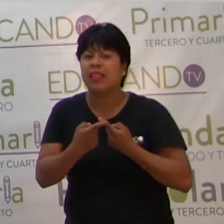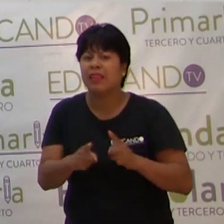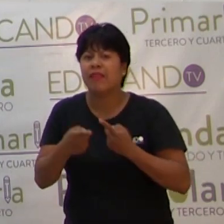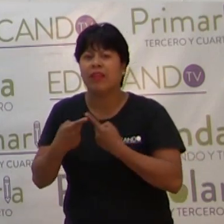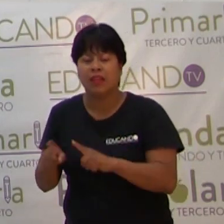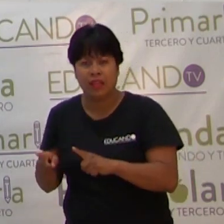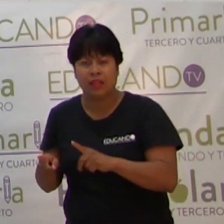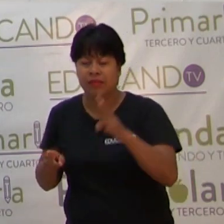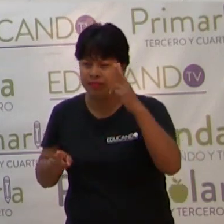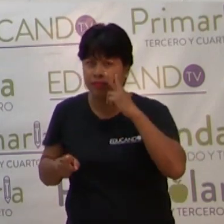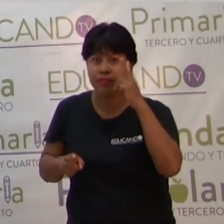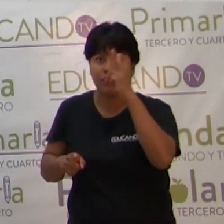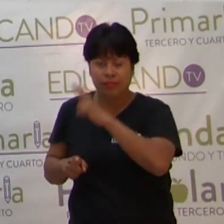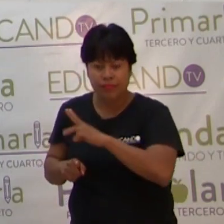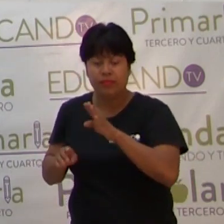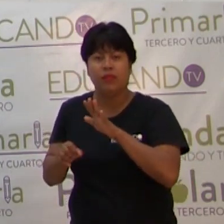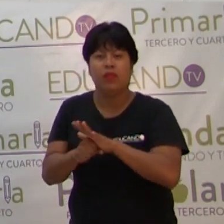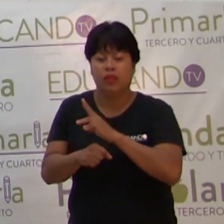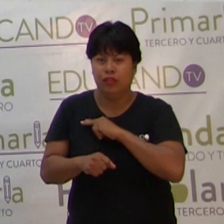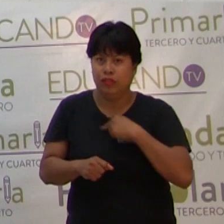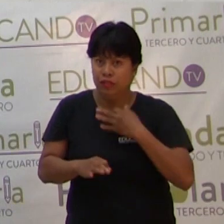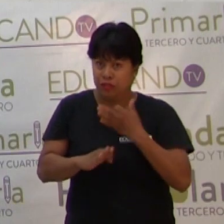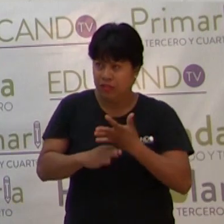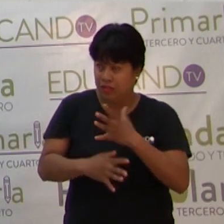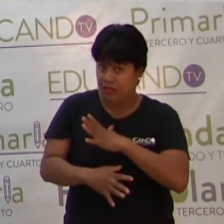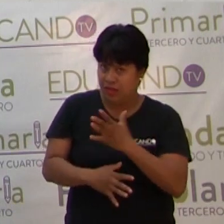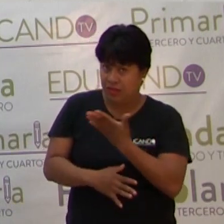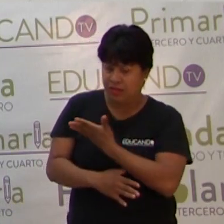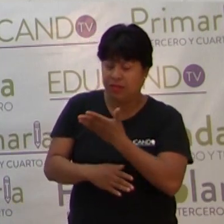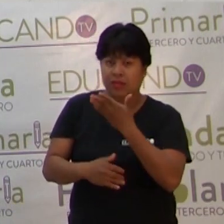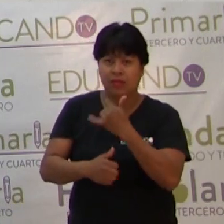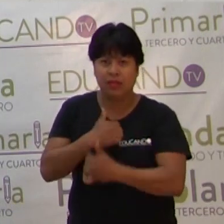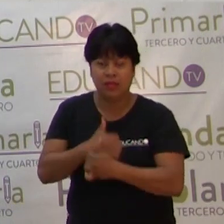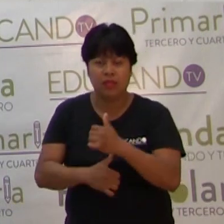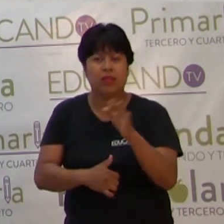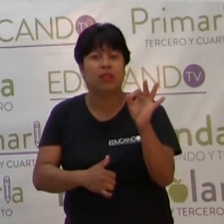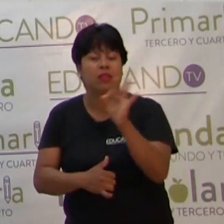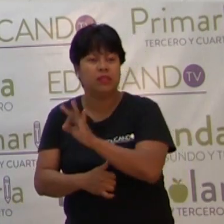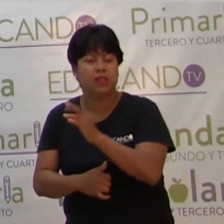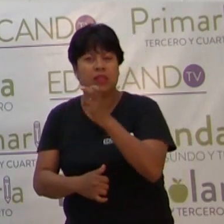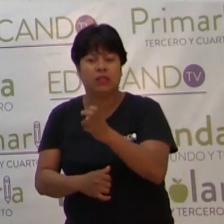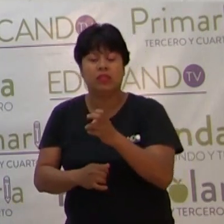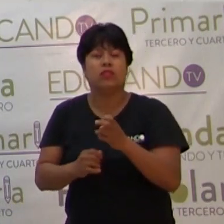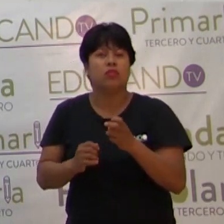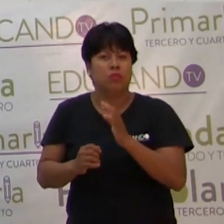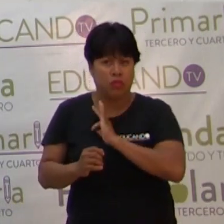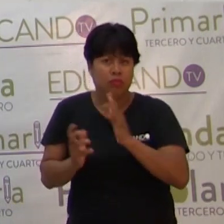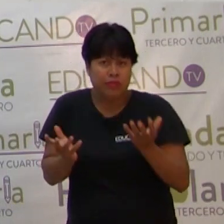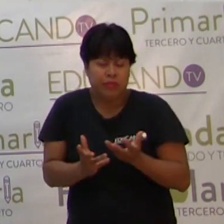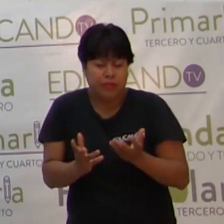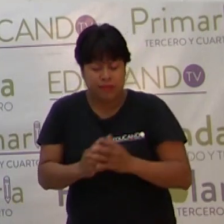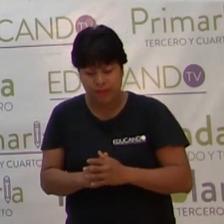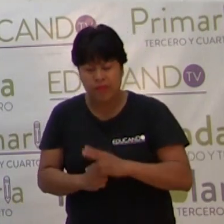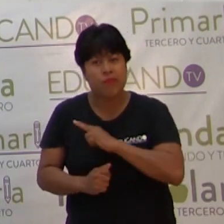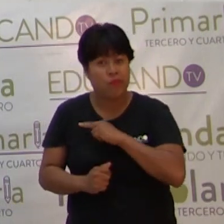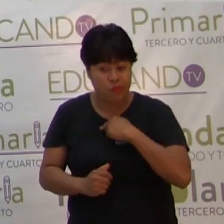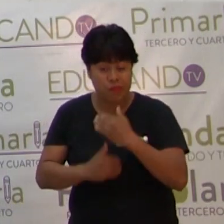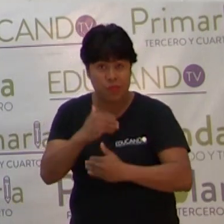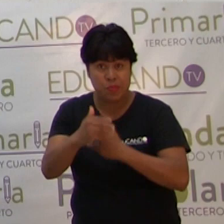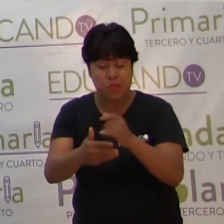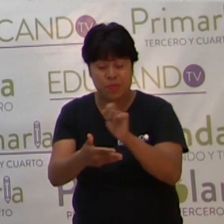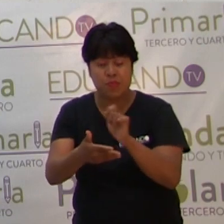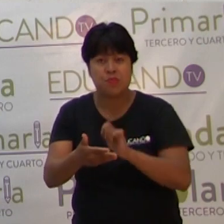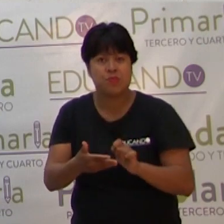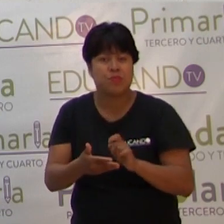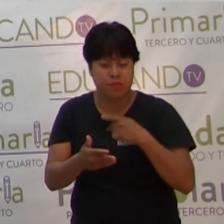Fíjense el reto que tenemos ahí. Y a lo mejor es por desconocimiento. Vamos a desarrollar la operación. Voy a ponerla